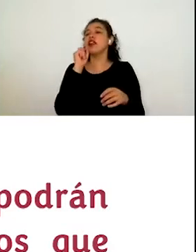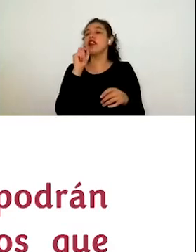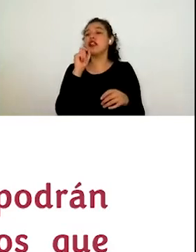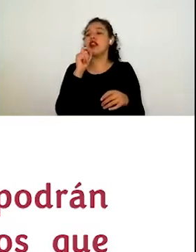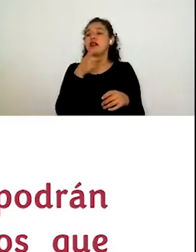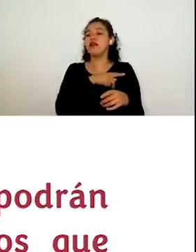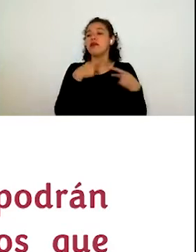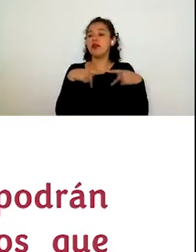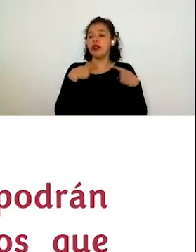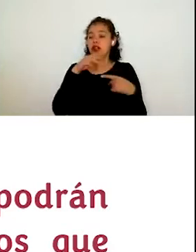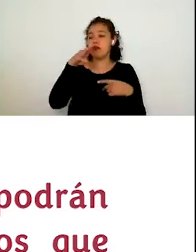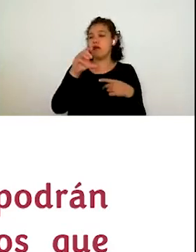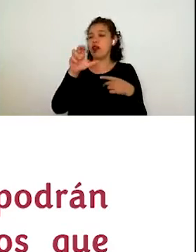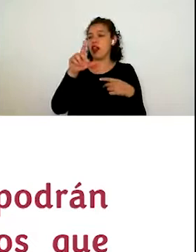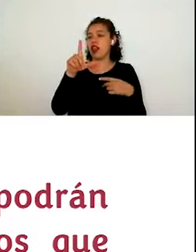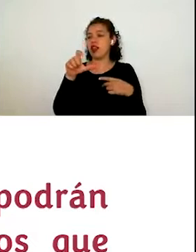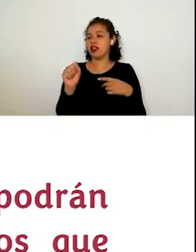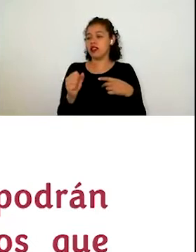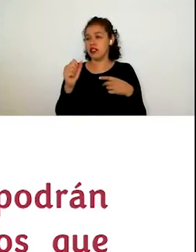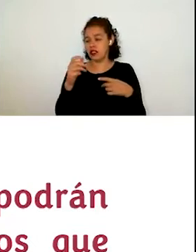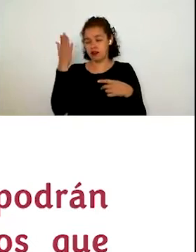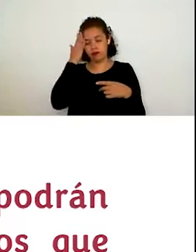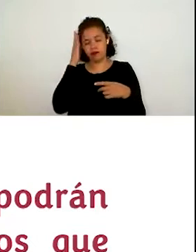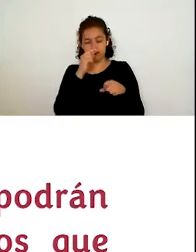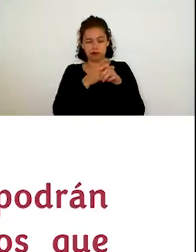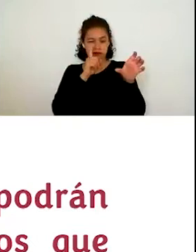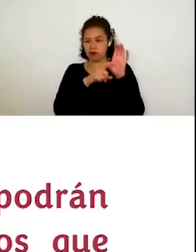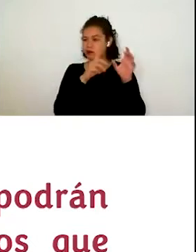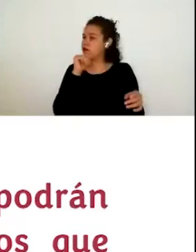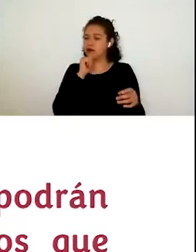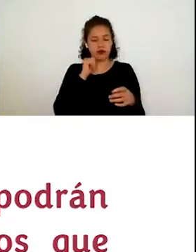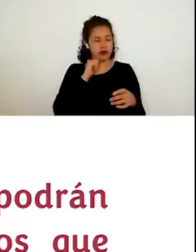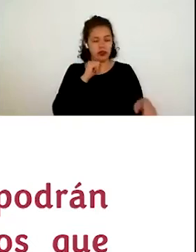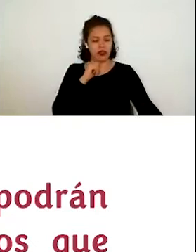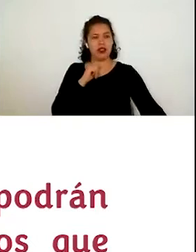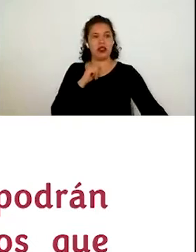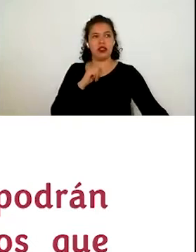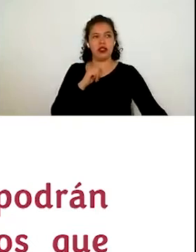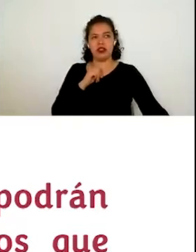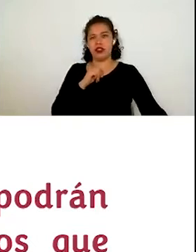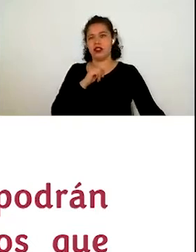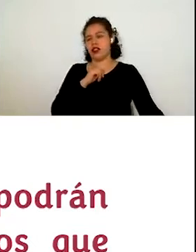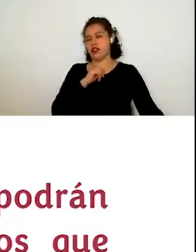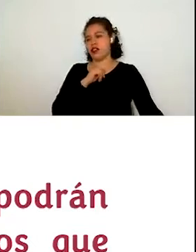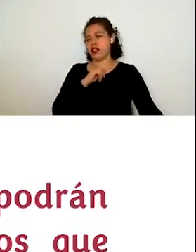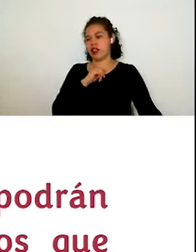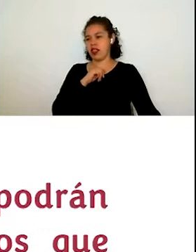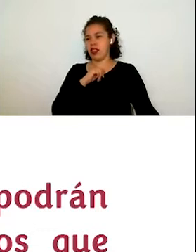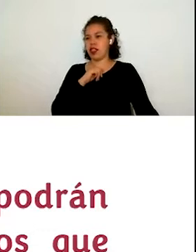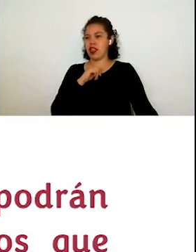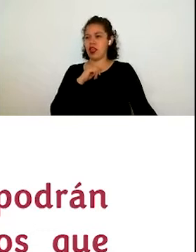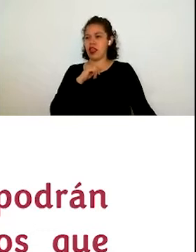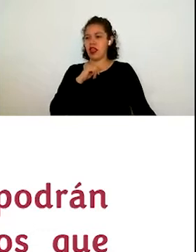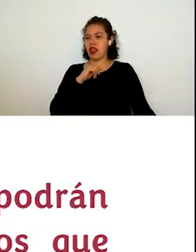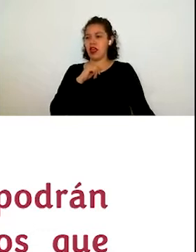personas morales. Lo que sí puede llegar a pasar es que alguna persona moral que